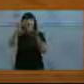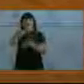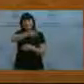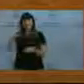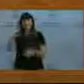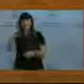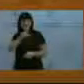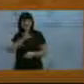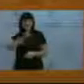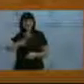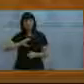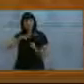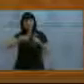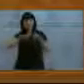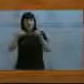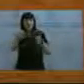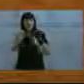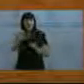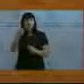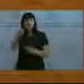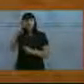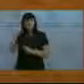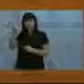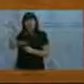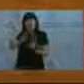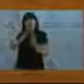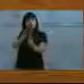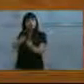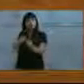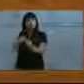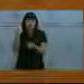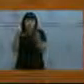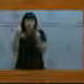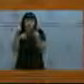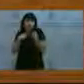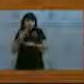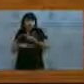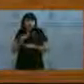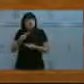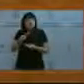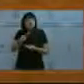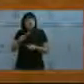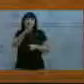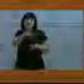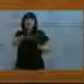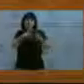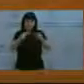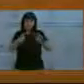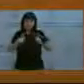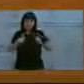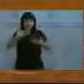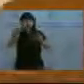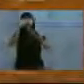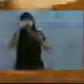de Asturias por su trayectoria y buen hacer y a todas las asturianas y asturianos desearles un feliz día de Asturias.